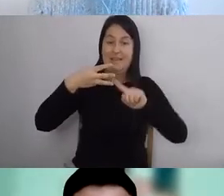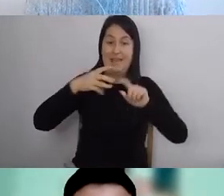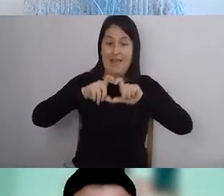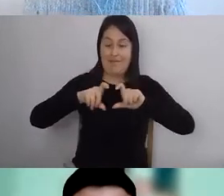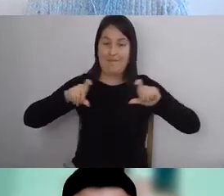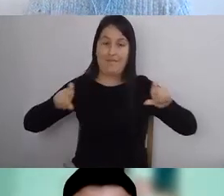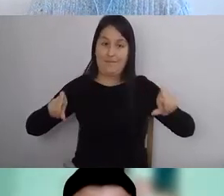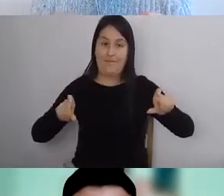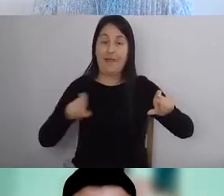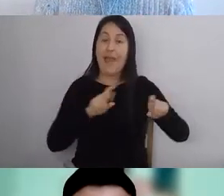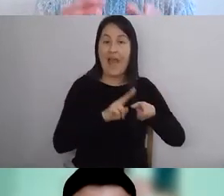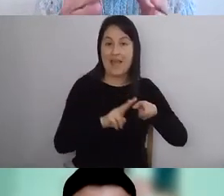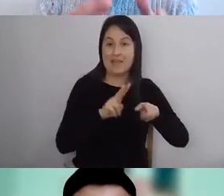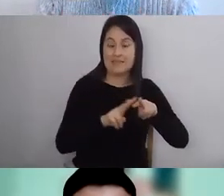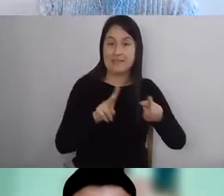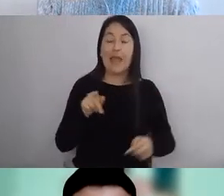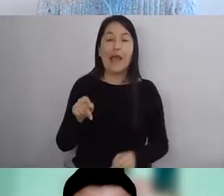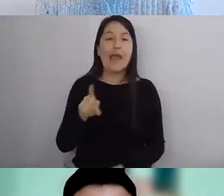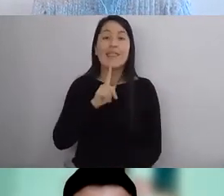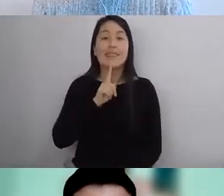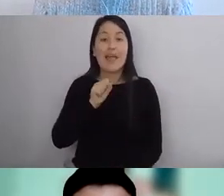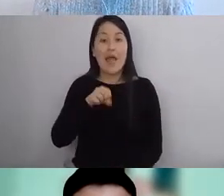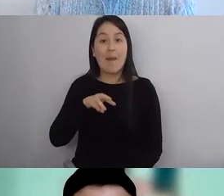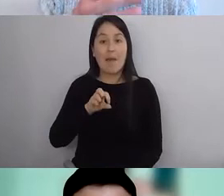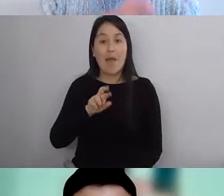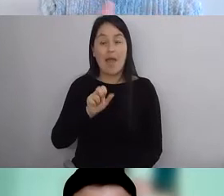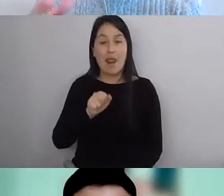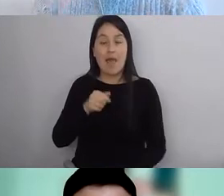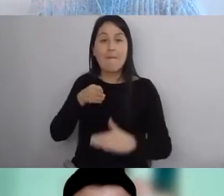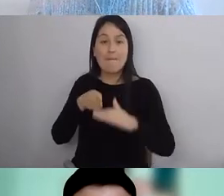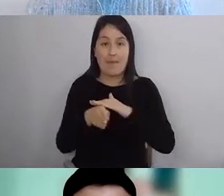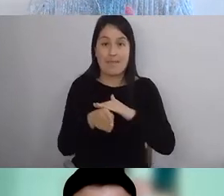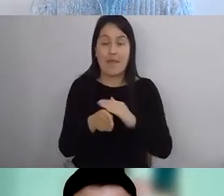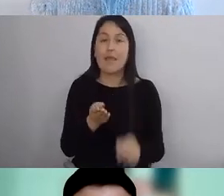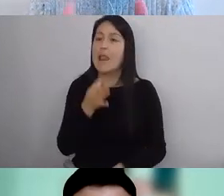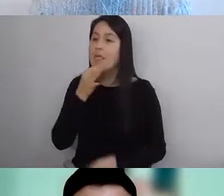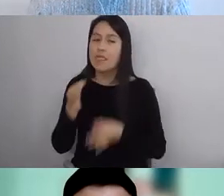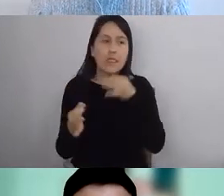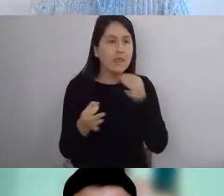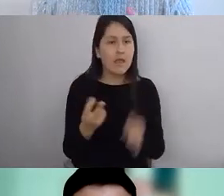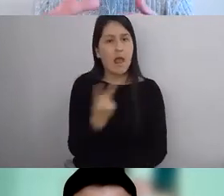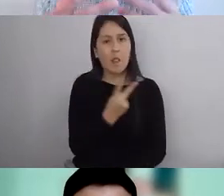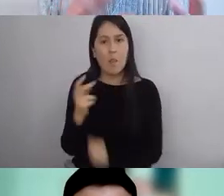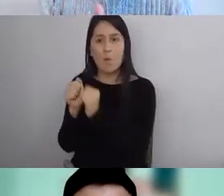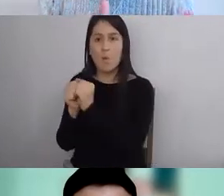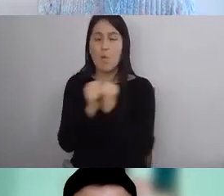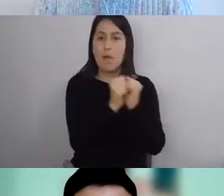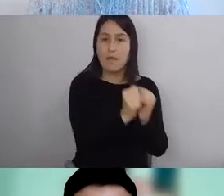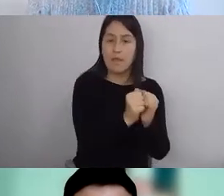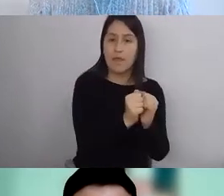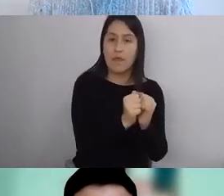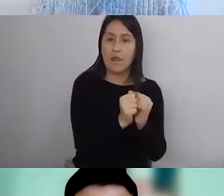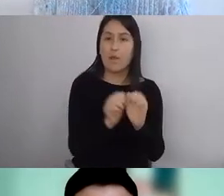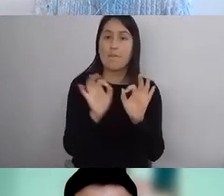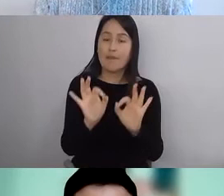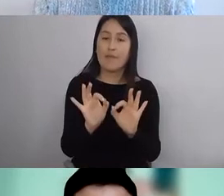mano izquierda, donde vemos que Tamara interviene en esta discusión y les dice a las personas, a Patricio y a Marcelo, o sea, específicamente a